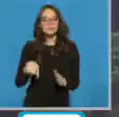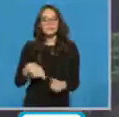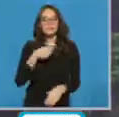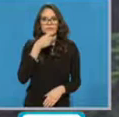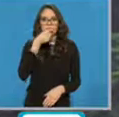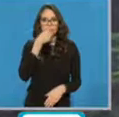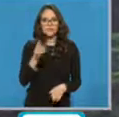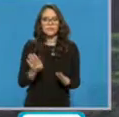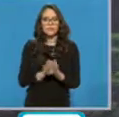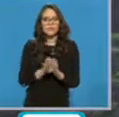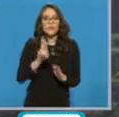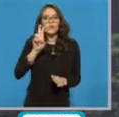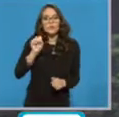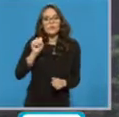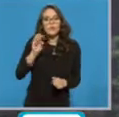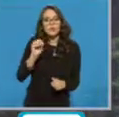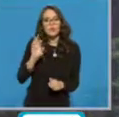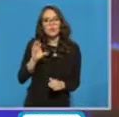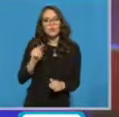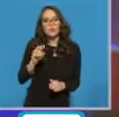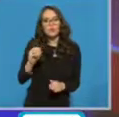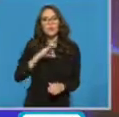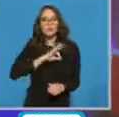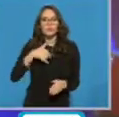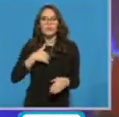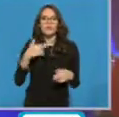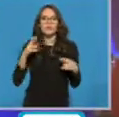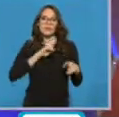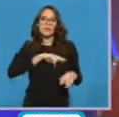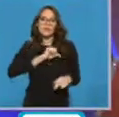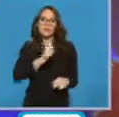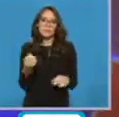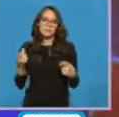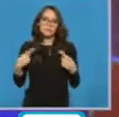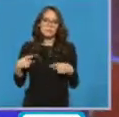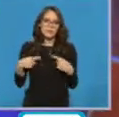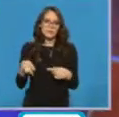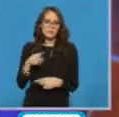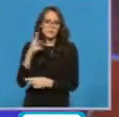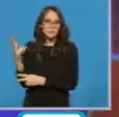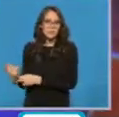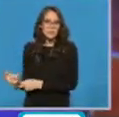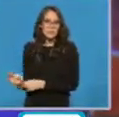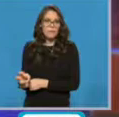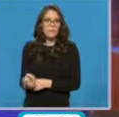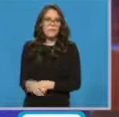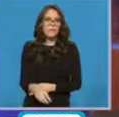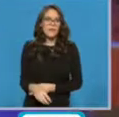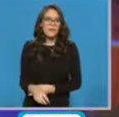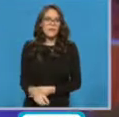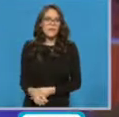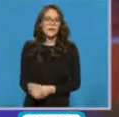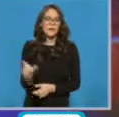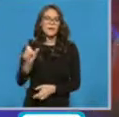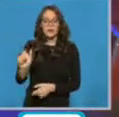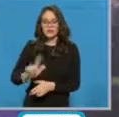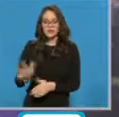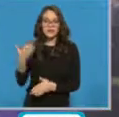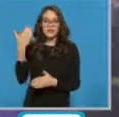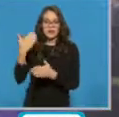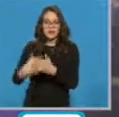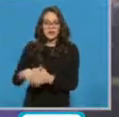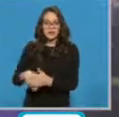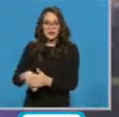como usufructuario puedo rentarle a un tercero, cuando ese usufructo se termina, cuando ese derecho de usufructo se termina, el propietario puede